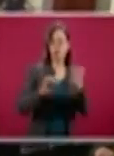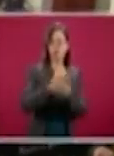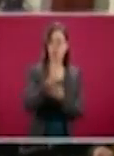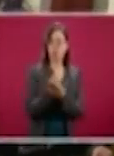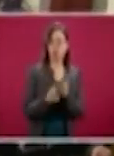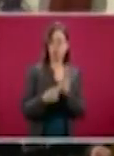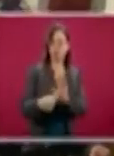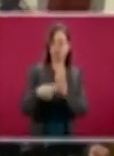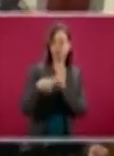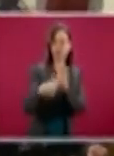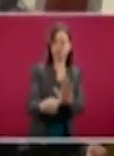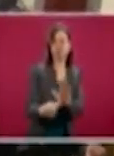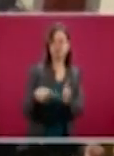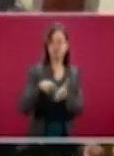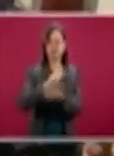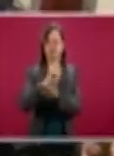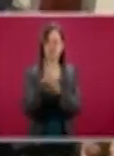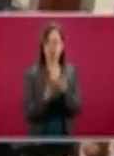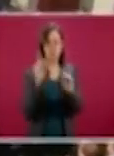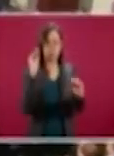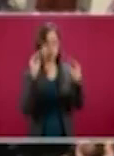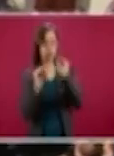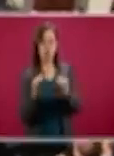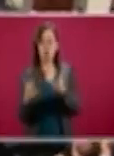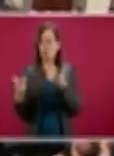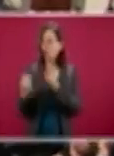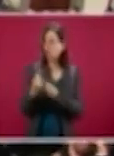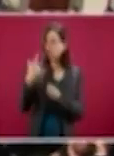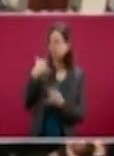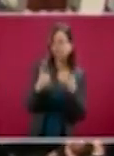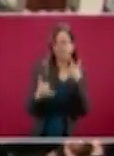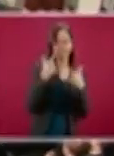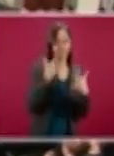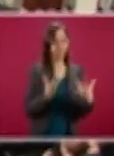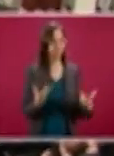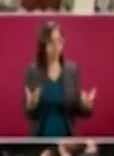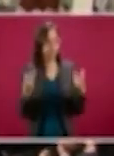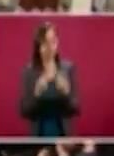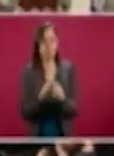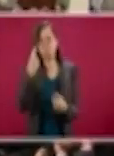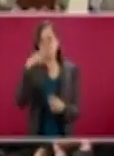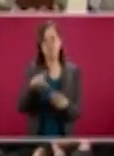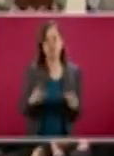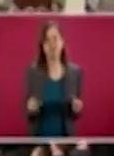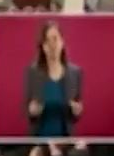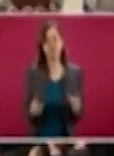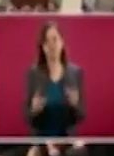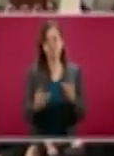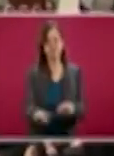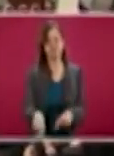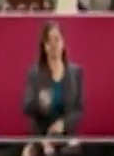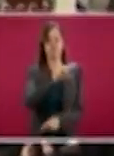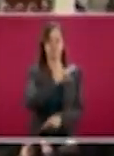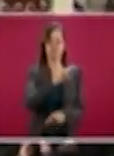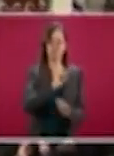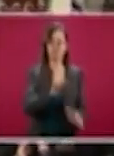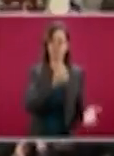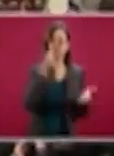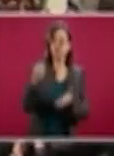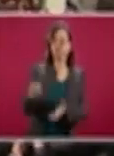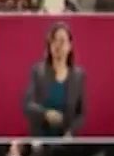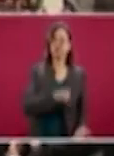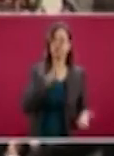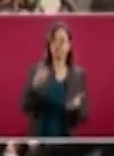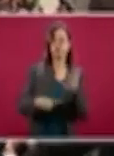en turismo se invertirán 253 mil millones en salud 1300 millones que no es nada y el